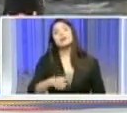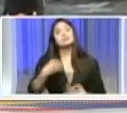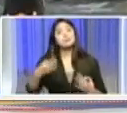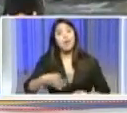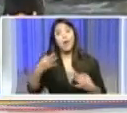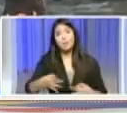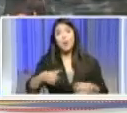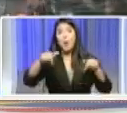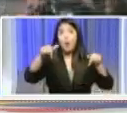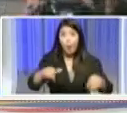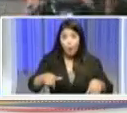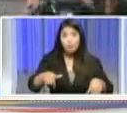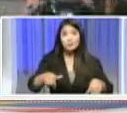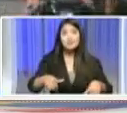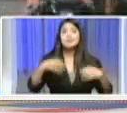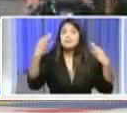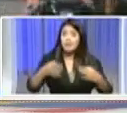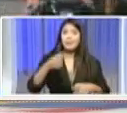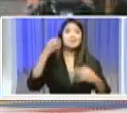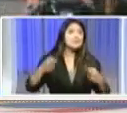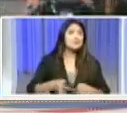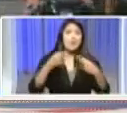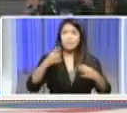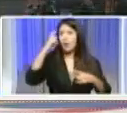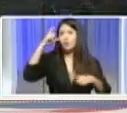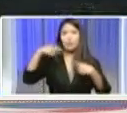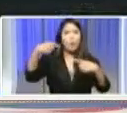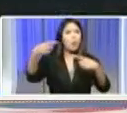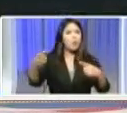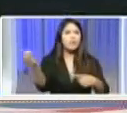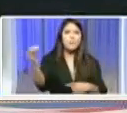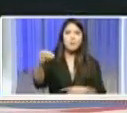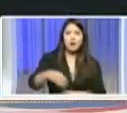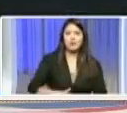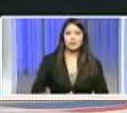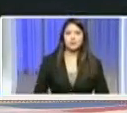más hoy y tiene que poder cada día más.